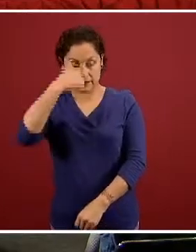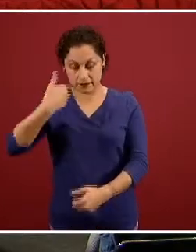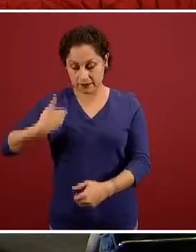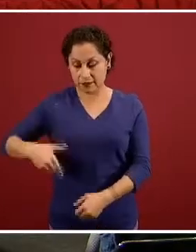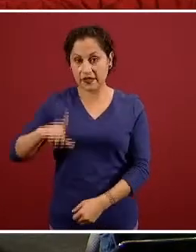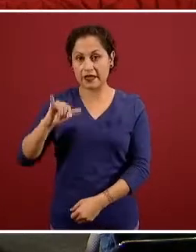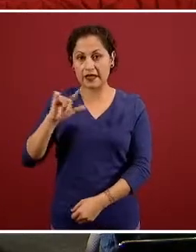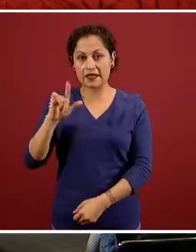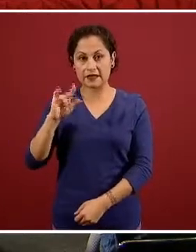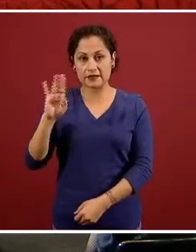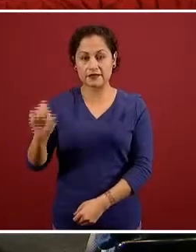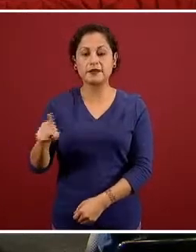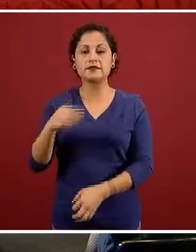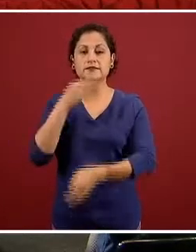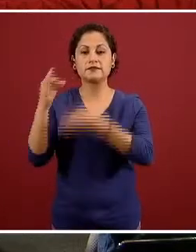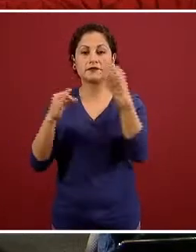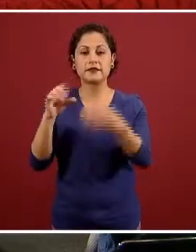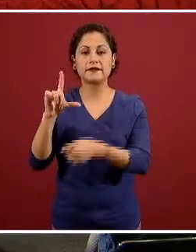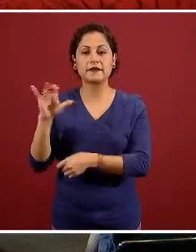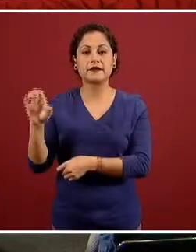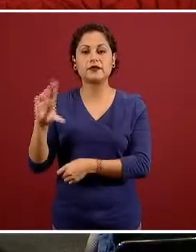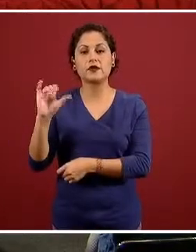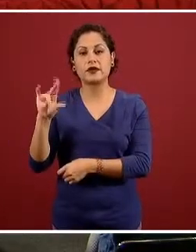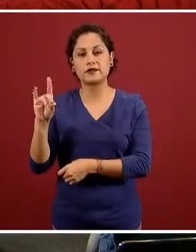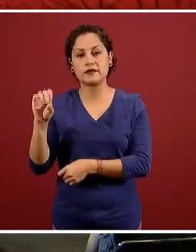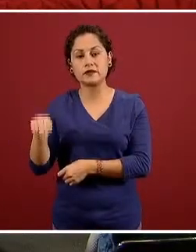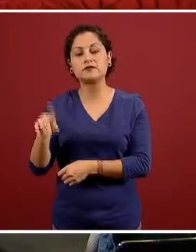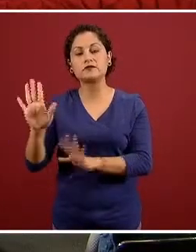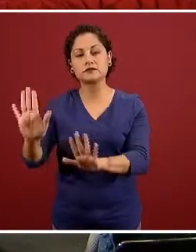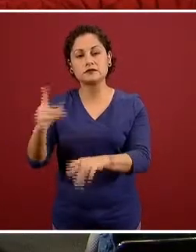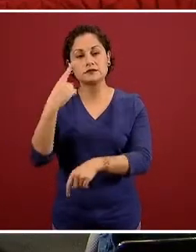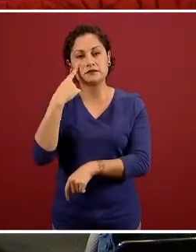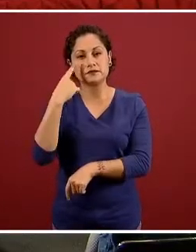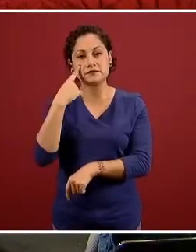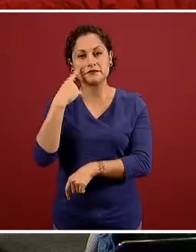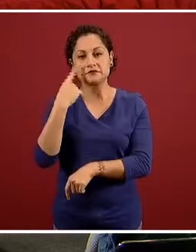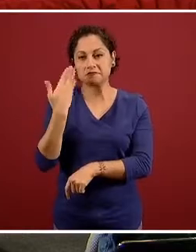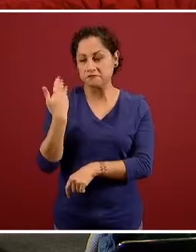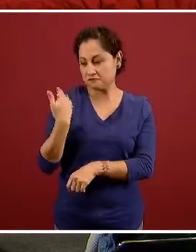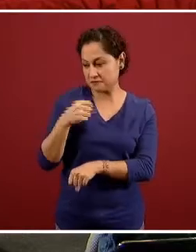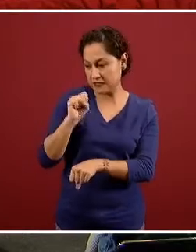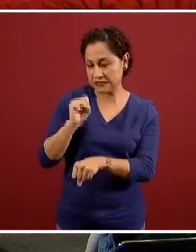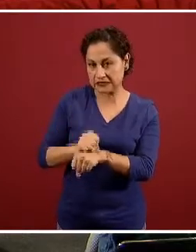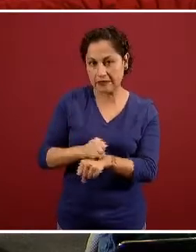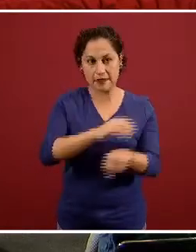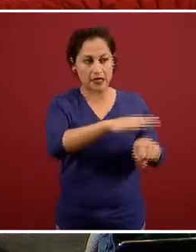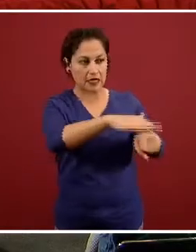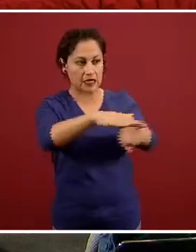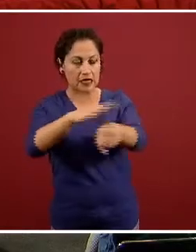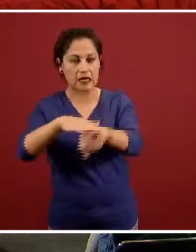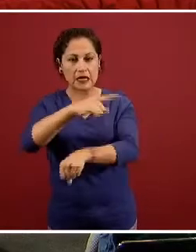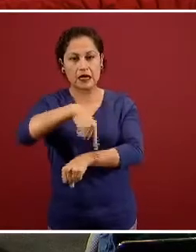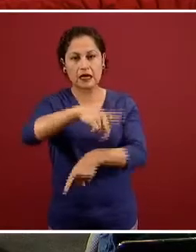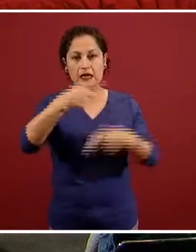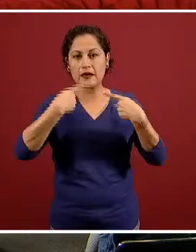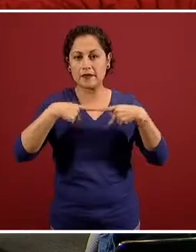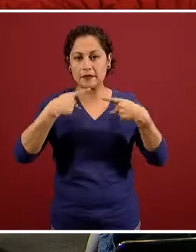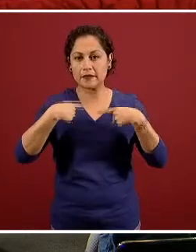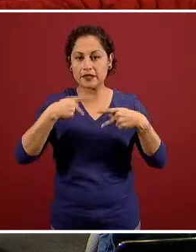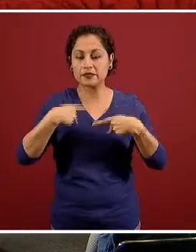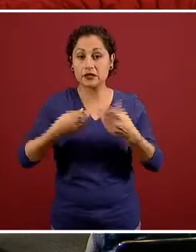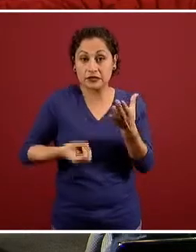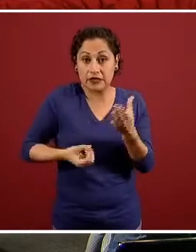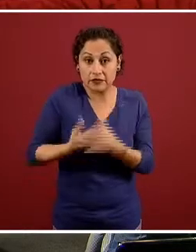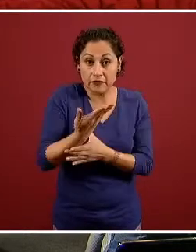Álvarez, de Diario Basta, del Grupo Cantón. Doctor, ya hace semanas que se pidió a la ciudadanía que use cubrebocas, sobre todo en el transporte